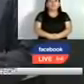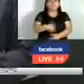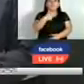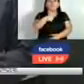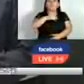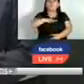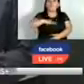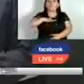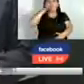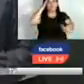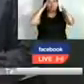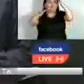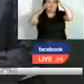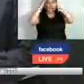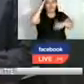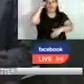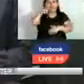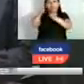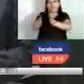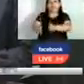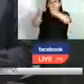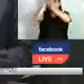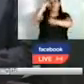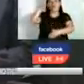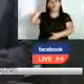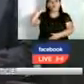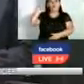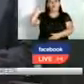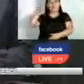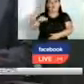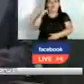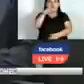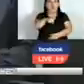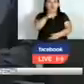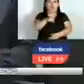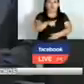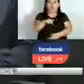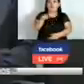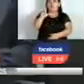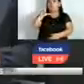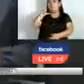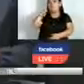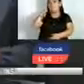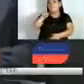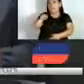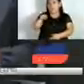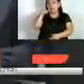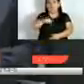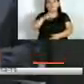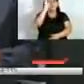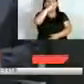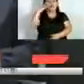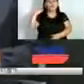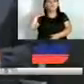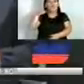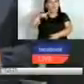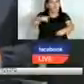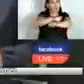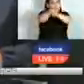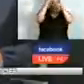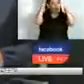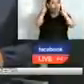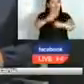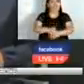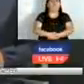Buenas tardes. Un saludo para la red de Noticias Salvavisión. Informar desde La Paz, Bolivia, lo sucedido hoy en horas de la mañana en El